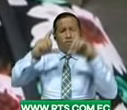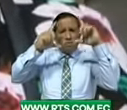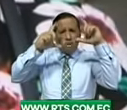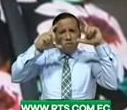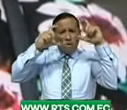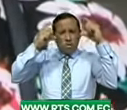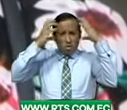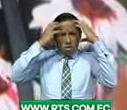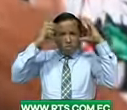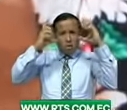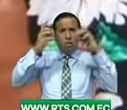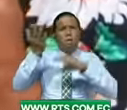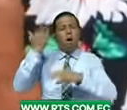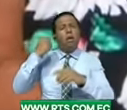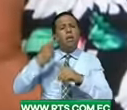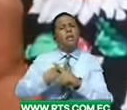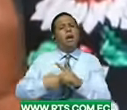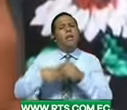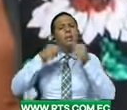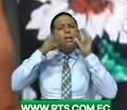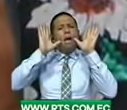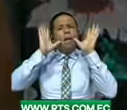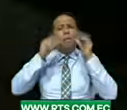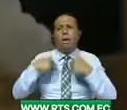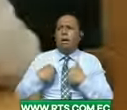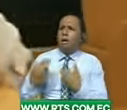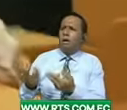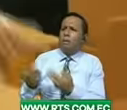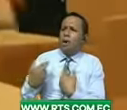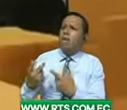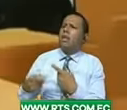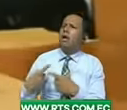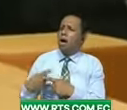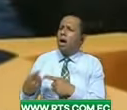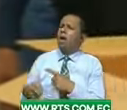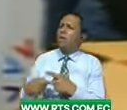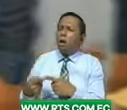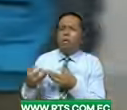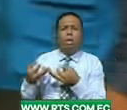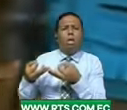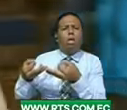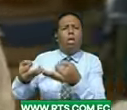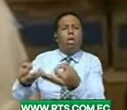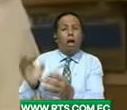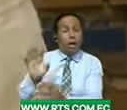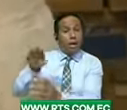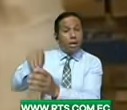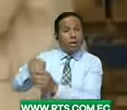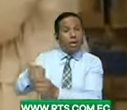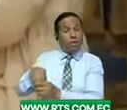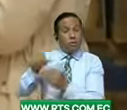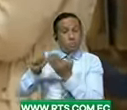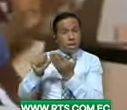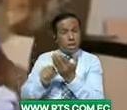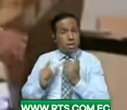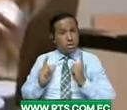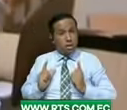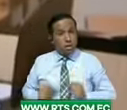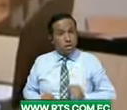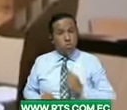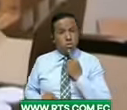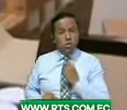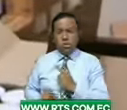el mes de diciembre. Todavía no tengo respuesta a dónde me la mandan a hacer. Adentro, la ministra de Salud continuaba con su fiscalización administrativa